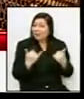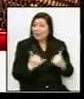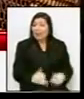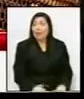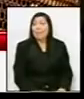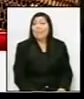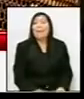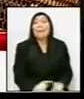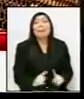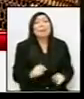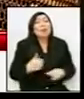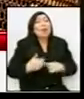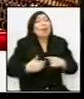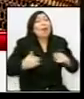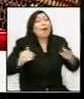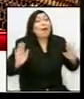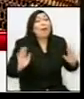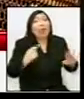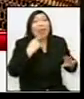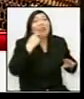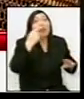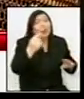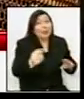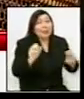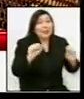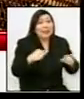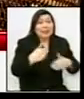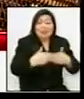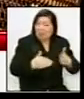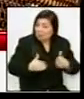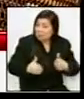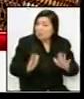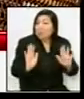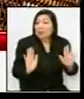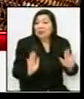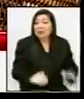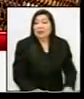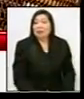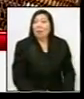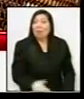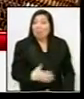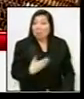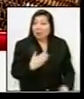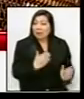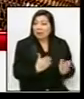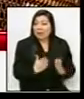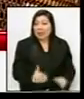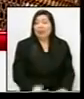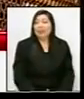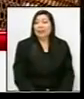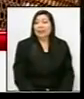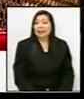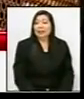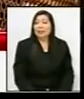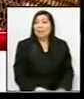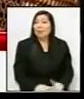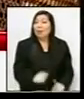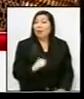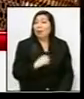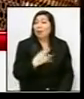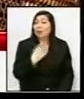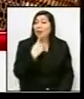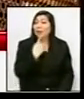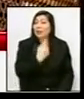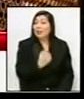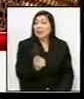investigación. De repente las otras denuncias constitucionales que siguen en camino, de repente se puede determinar ese nivel de responsabilidad. Pero yo quisiera